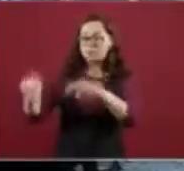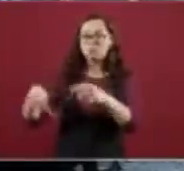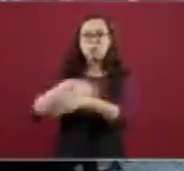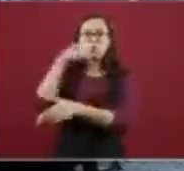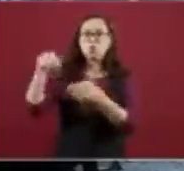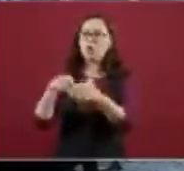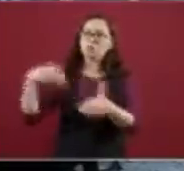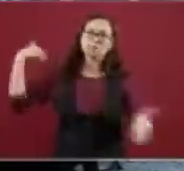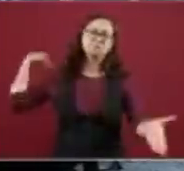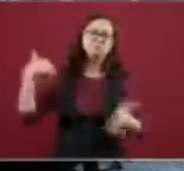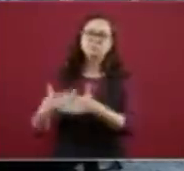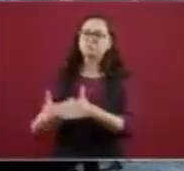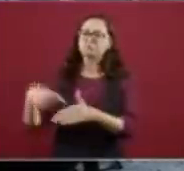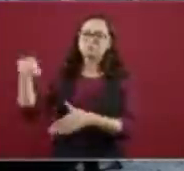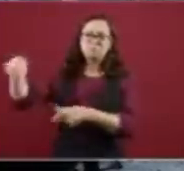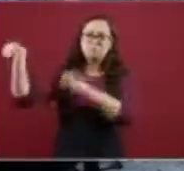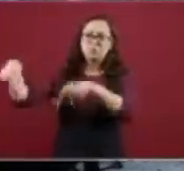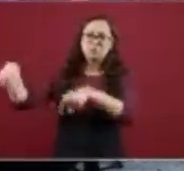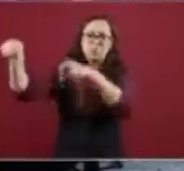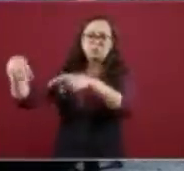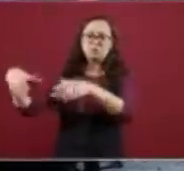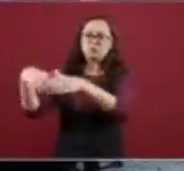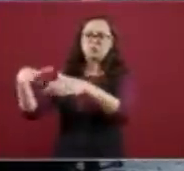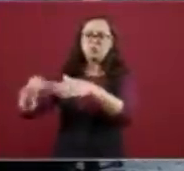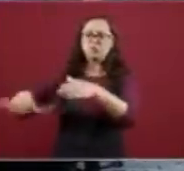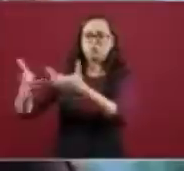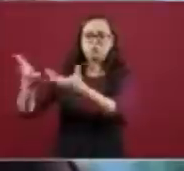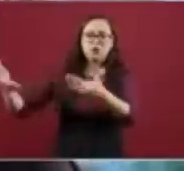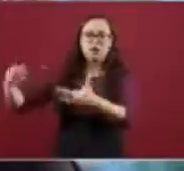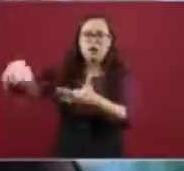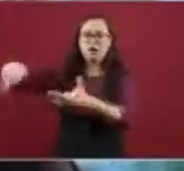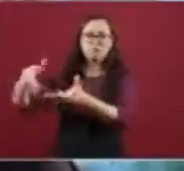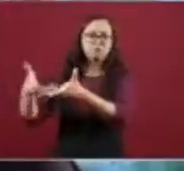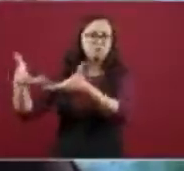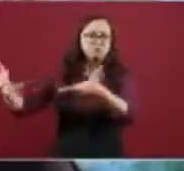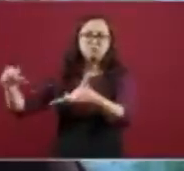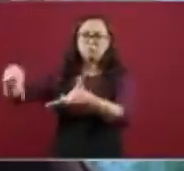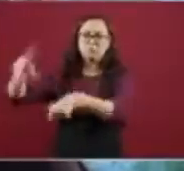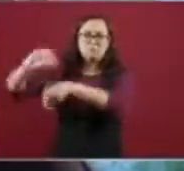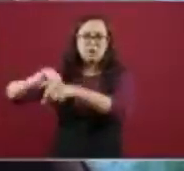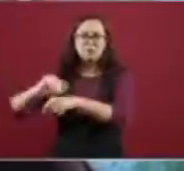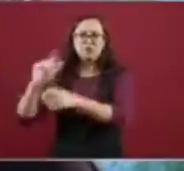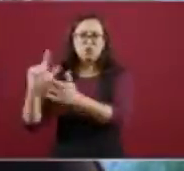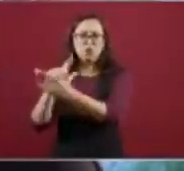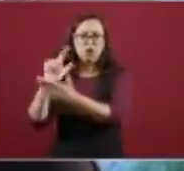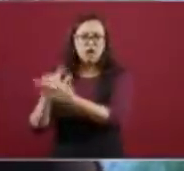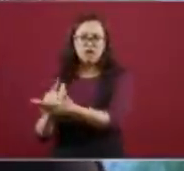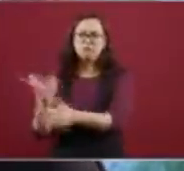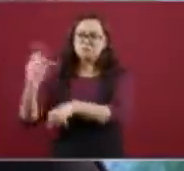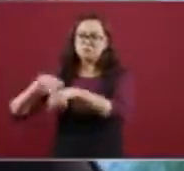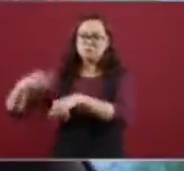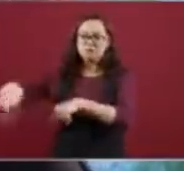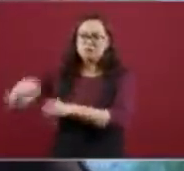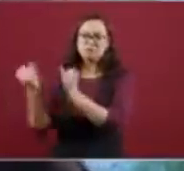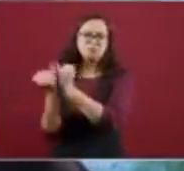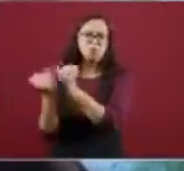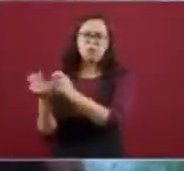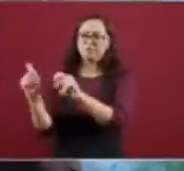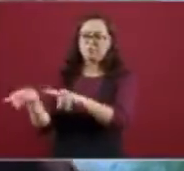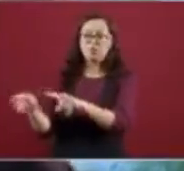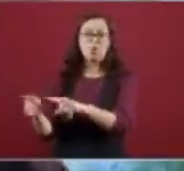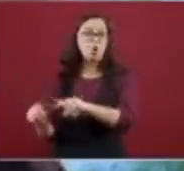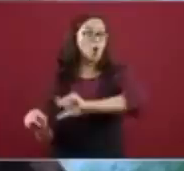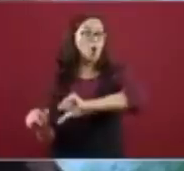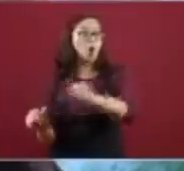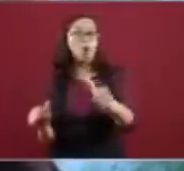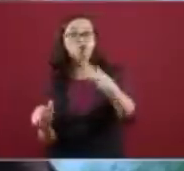se van a construir de acuerdo a los usos de suelo de esa zona. No va a haber nada fuera de los usos de suelo. Y es en la zona impactada, no es en